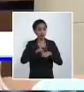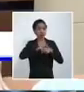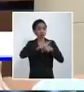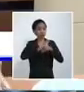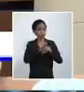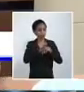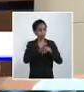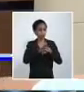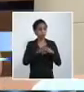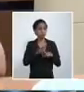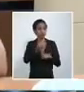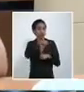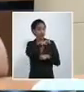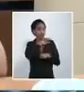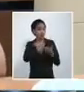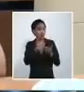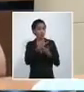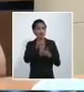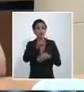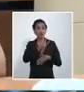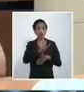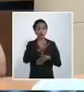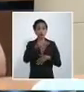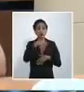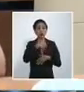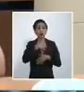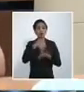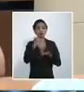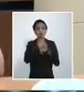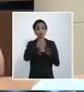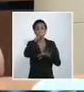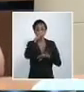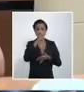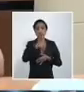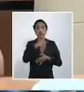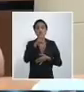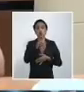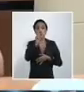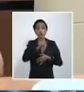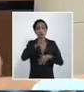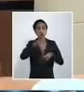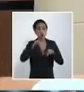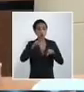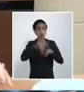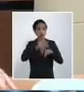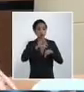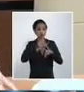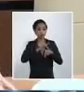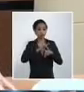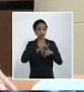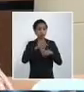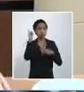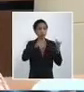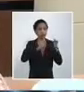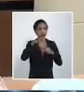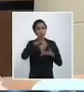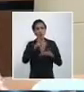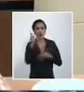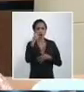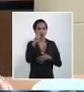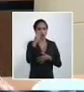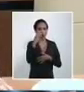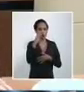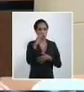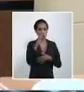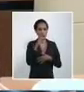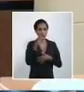Y ayer, día 24, tiene la confirmación de dos casos más, ambos procedentes de Colombia. Un matrimonio